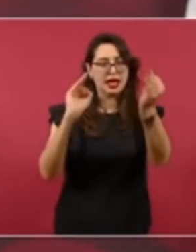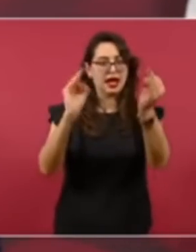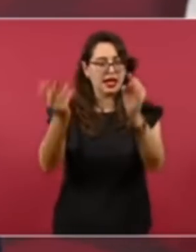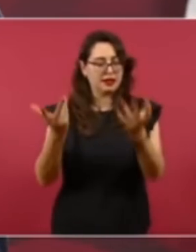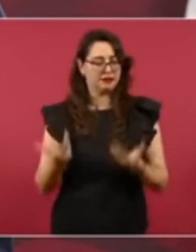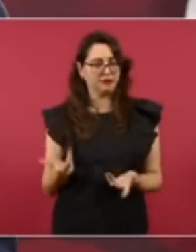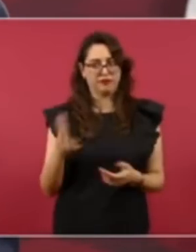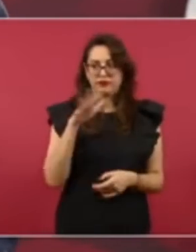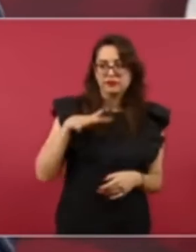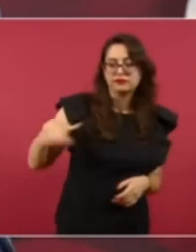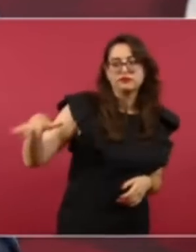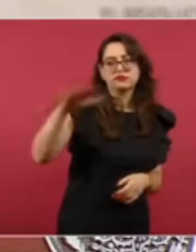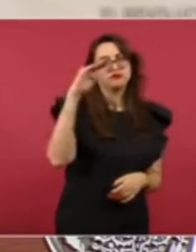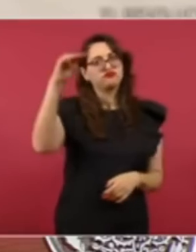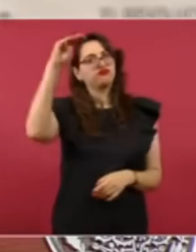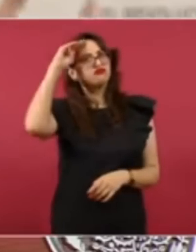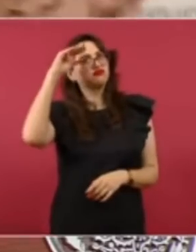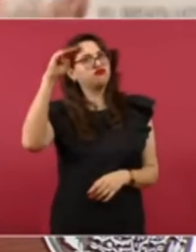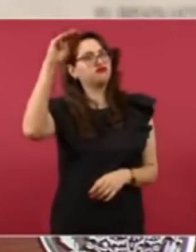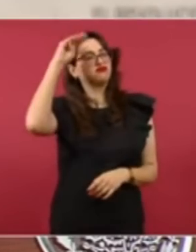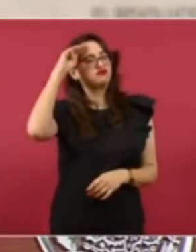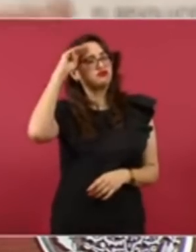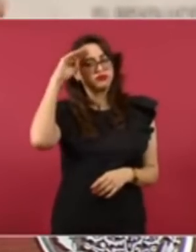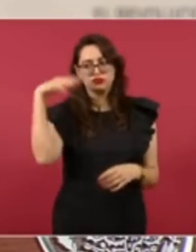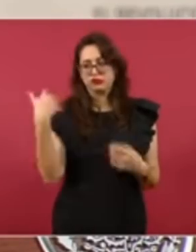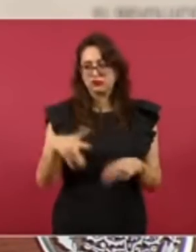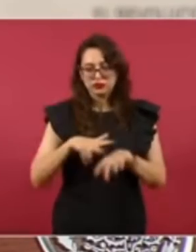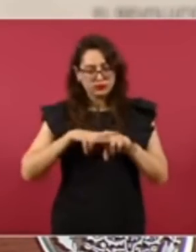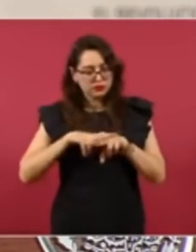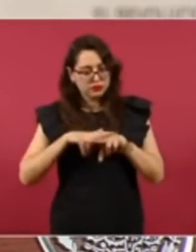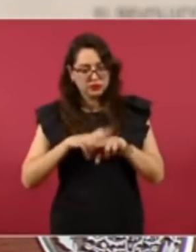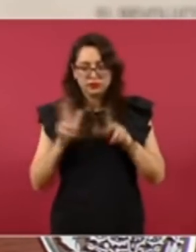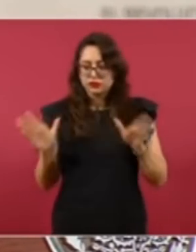Acerca de que por primera vez en años